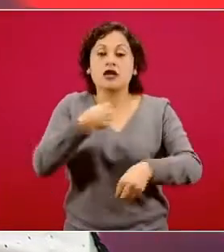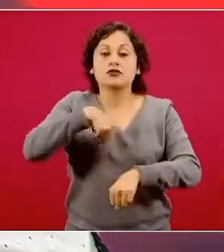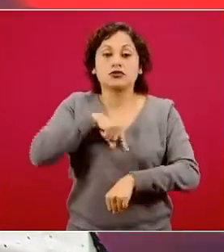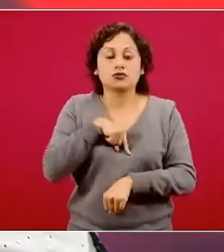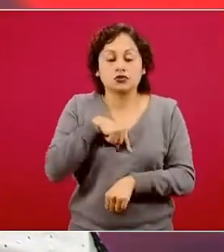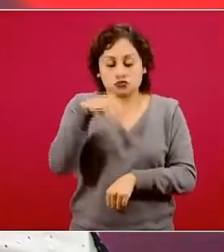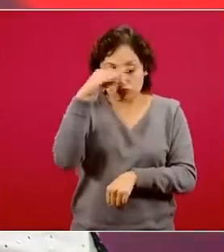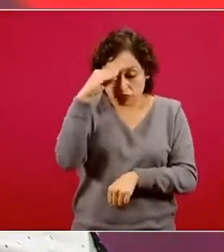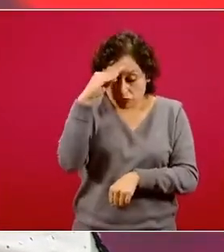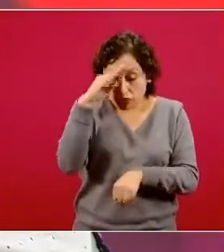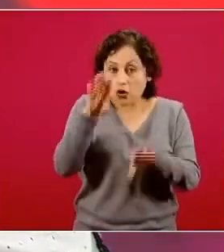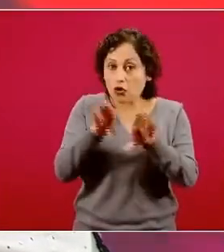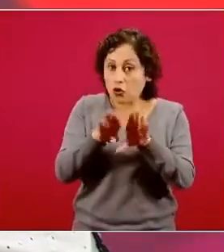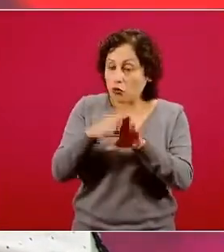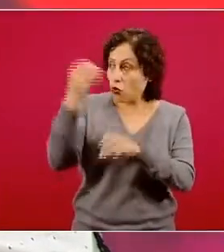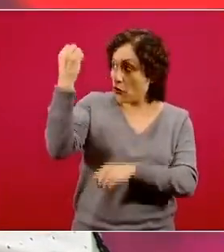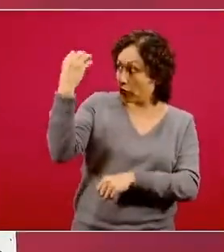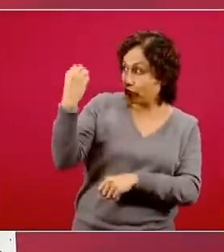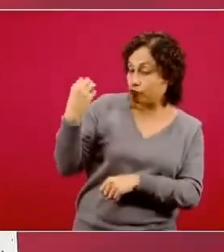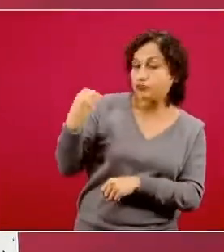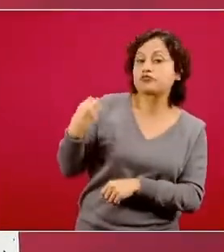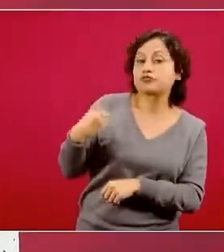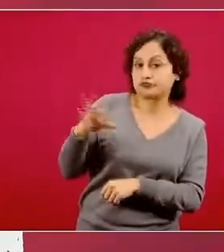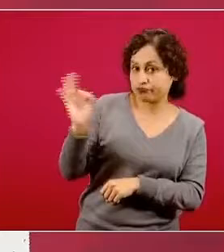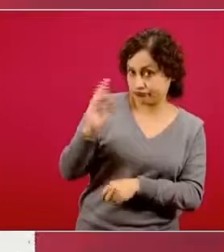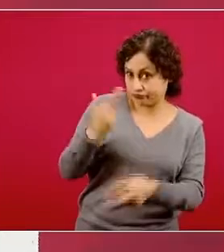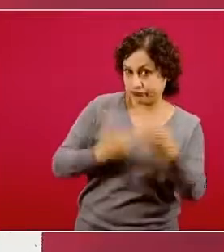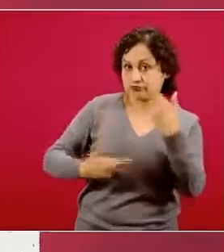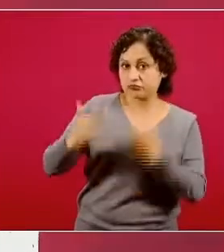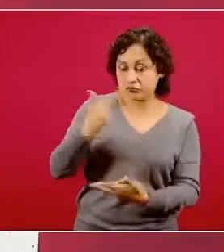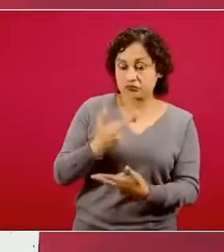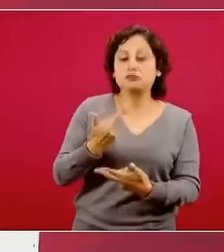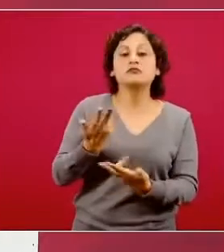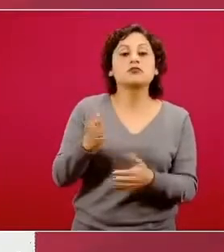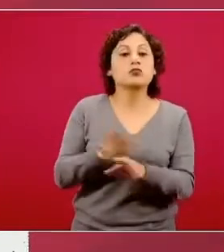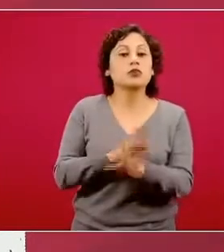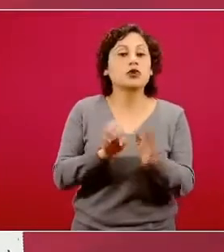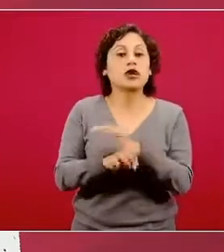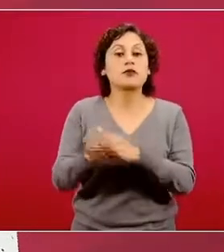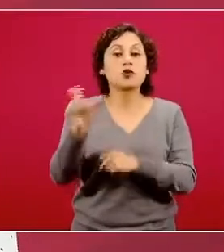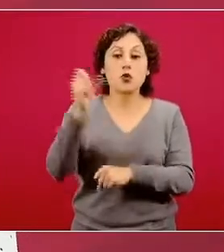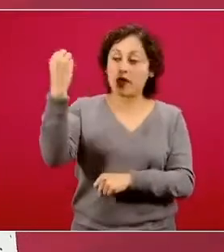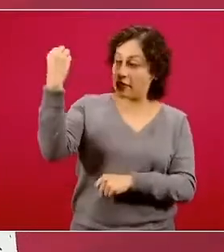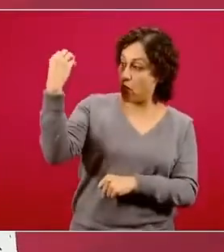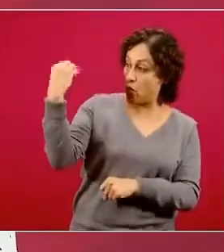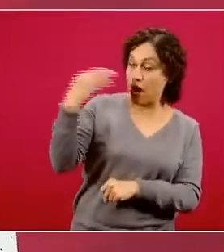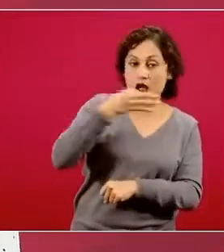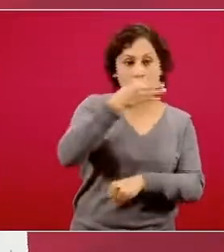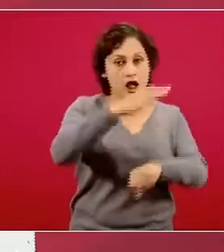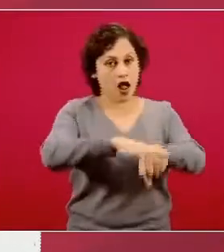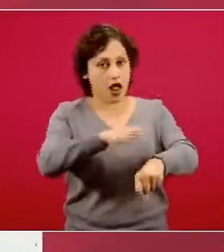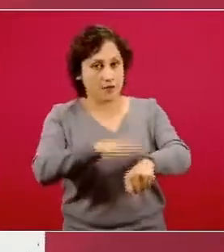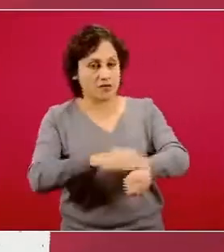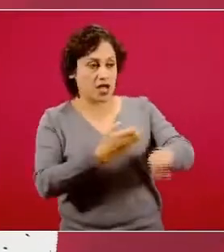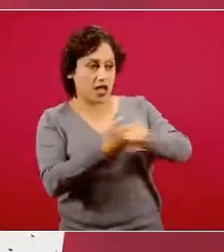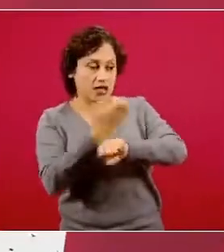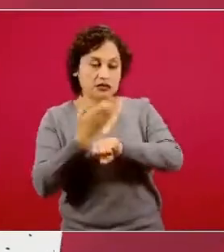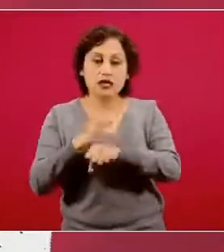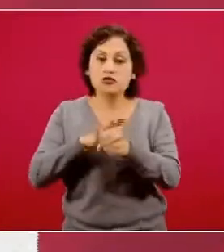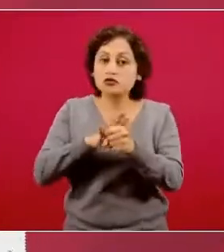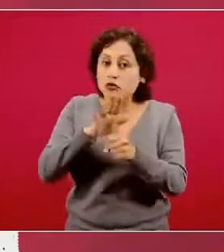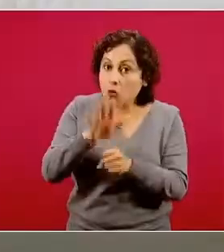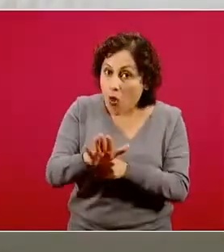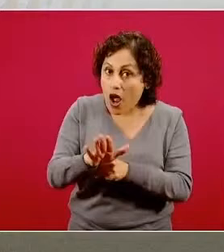platicar con gobiernos locales. Cuando se regrese a un color de